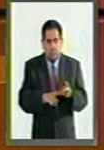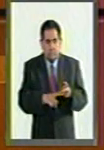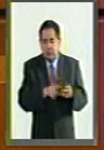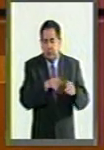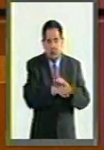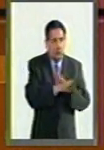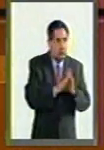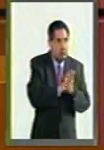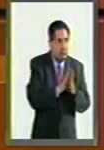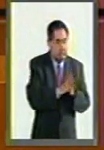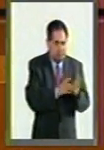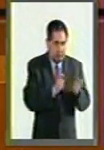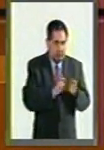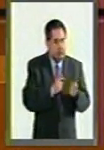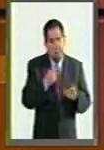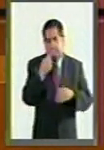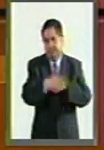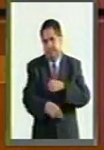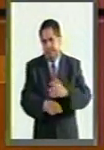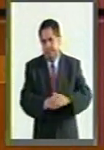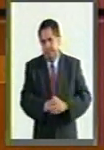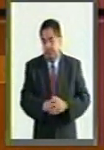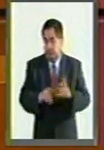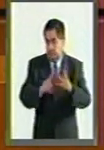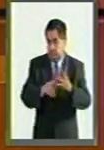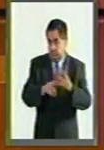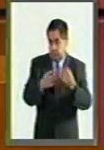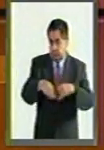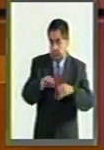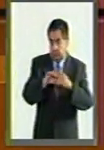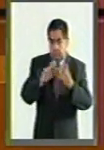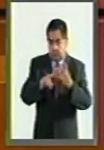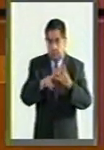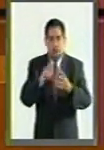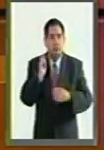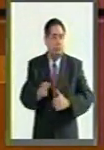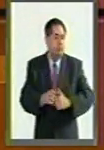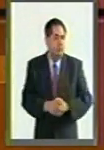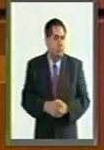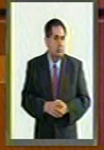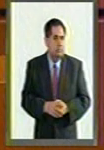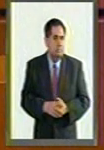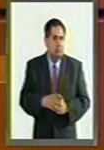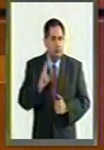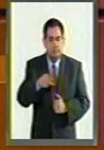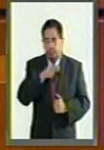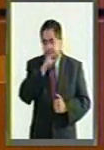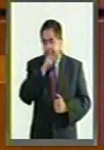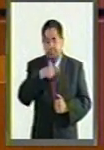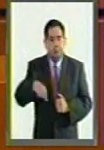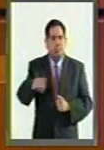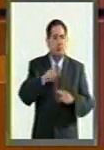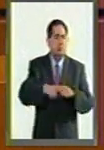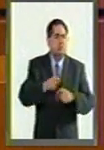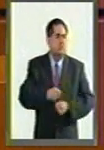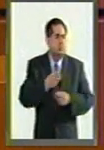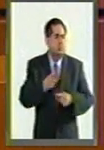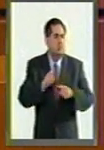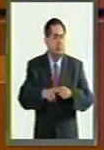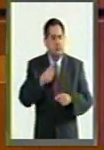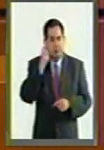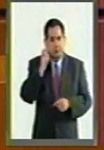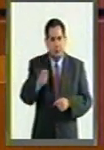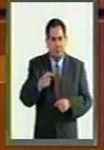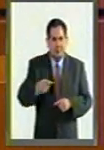mercado negro. No menos importante fue la preocupación vertida respecto a los análisis